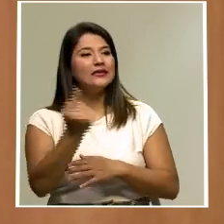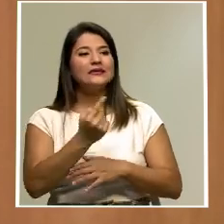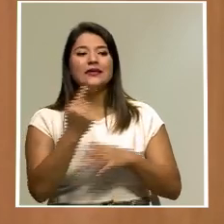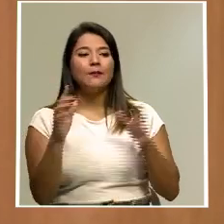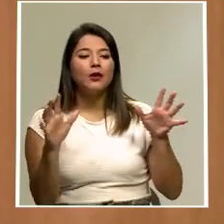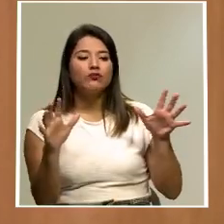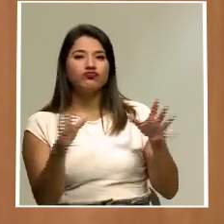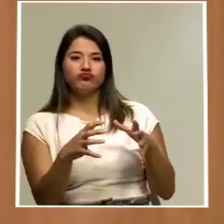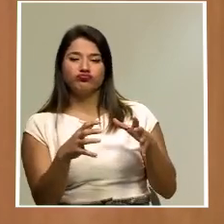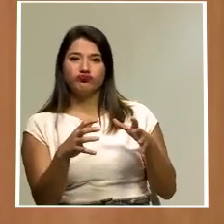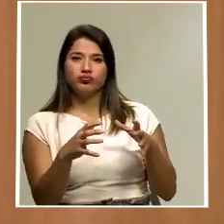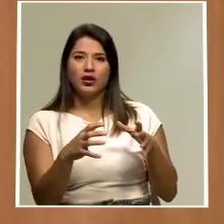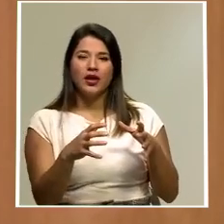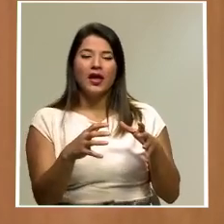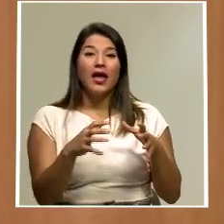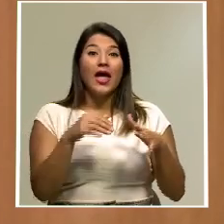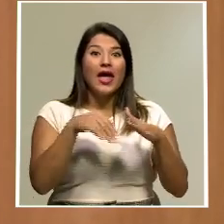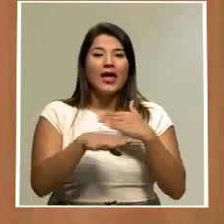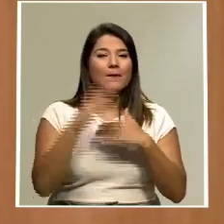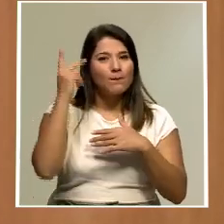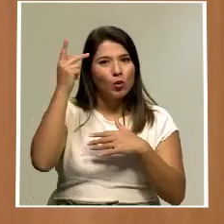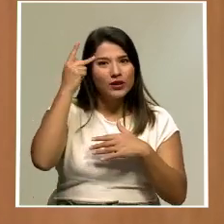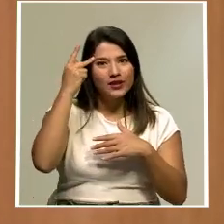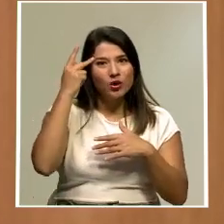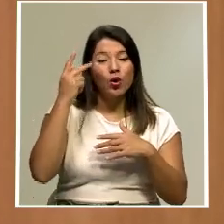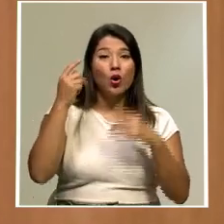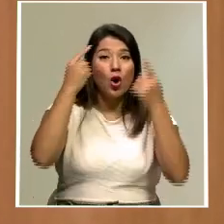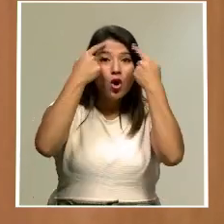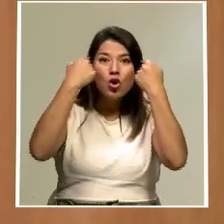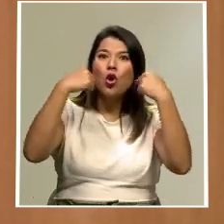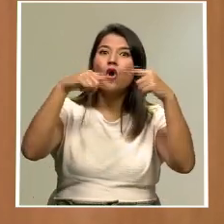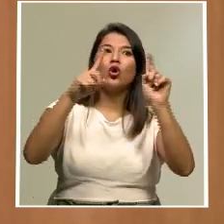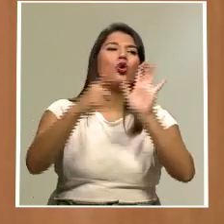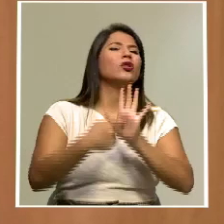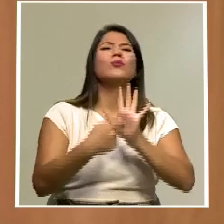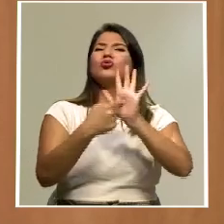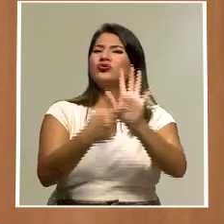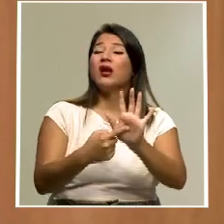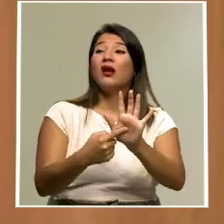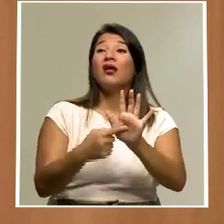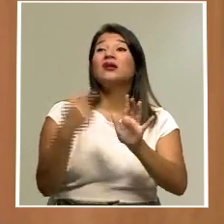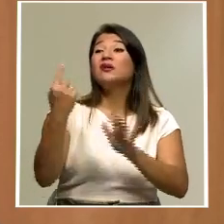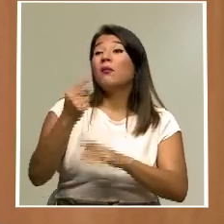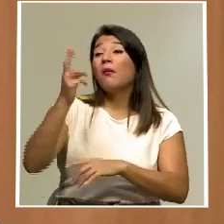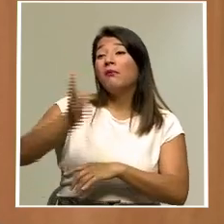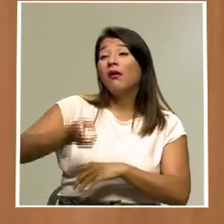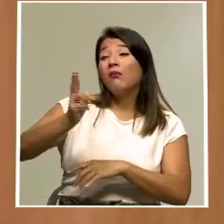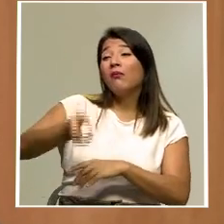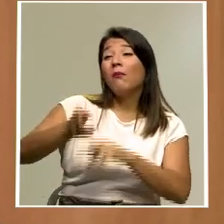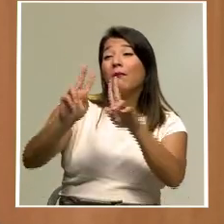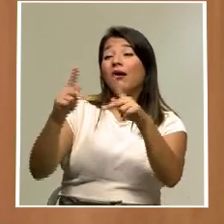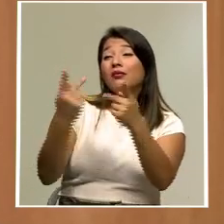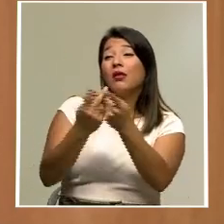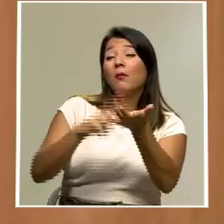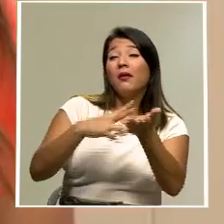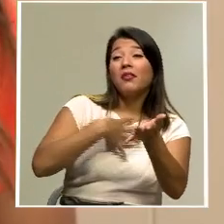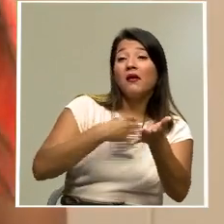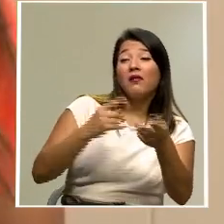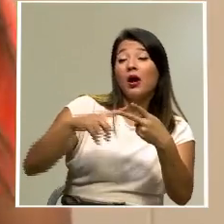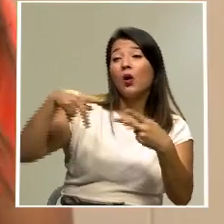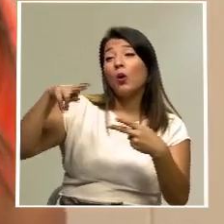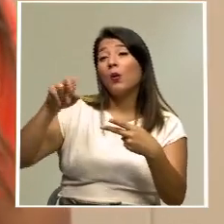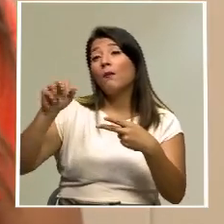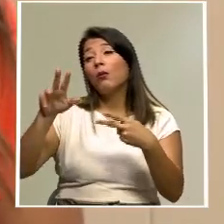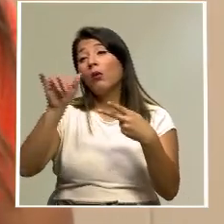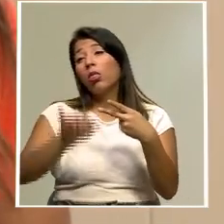político. Logró romper con el bipartidismo, logró demostrar que existe una forma distinta de hacer política teniendo